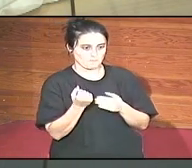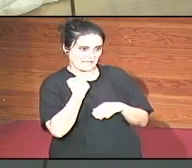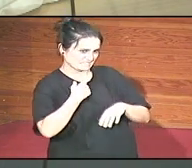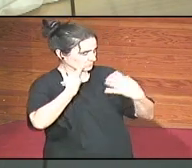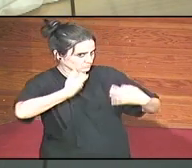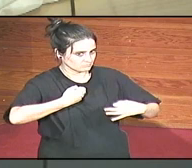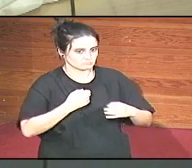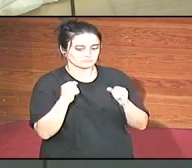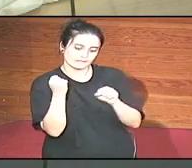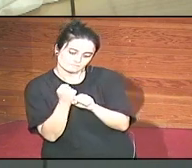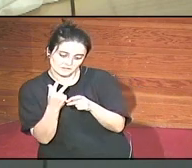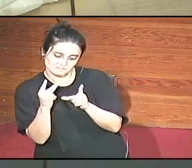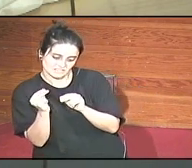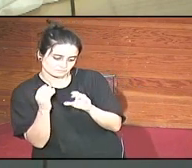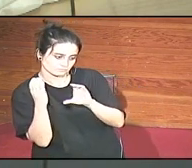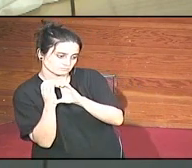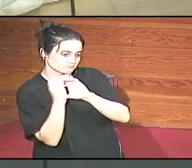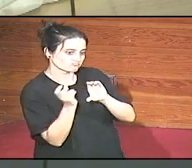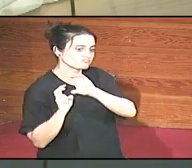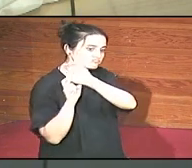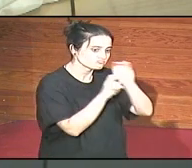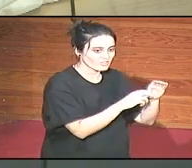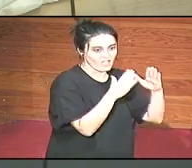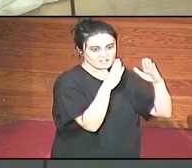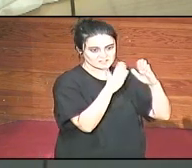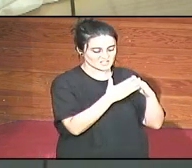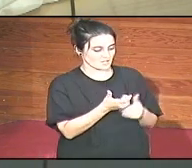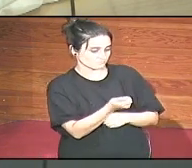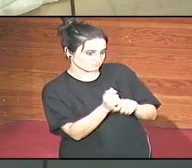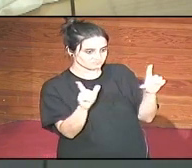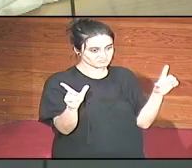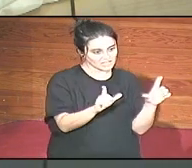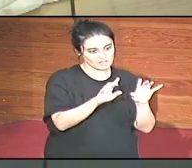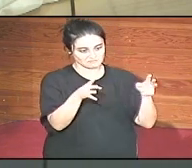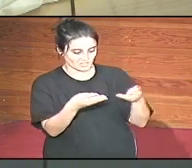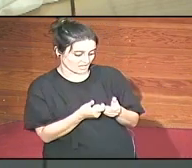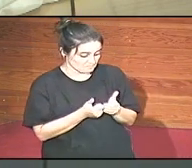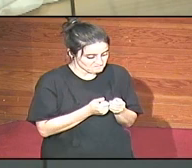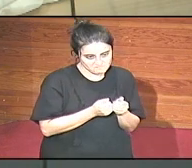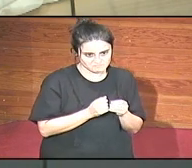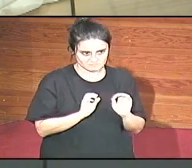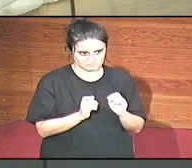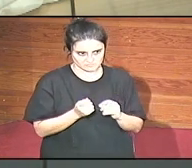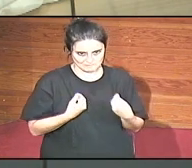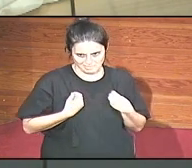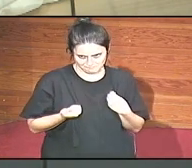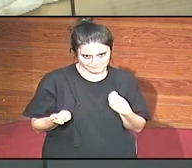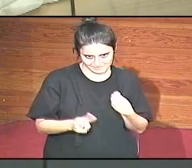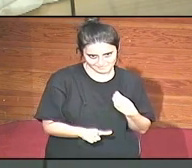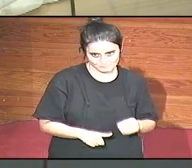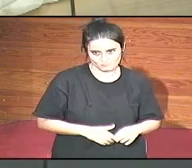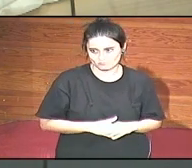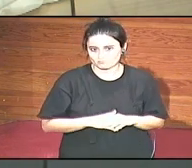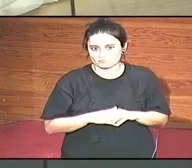casa estar con su gente enciende la tele o mira internet que es similar muchas veces